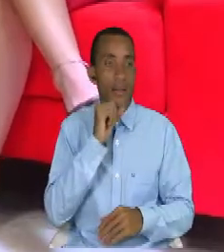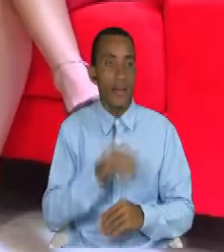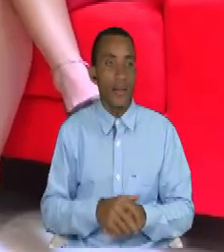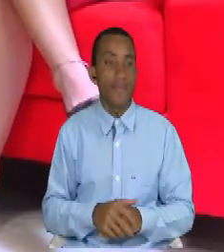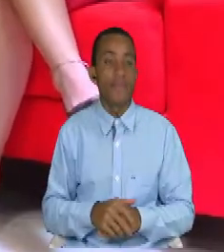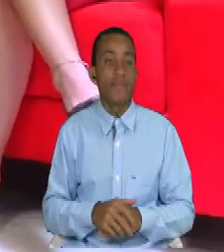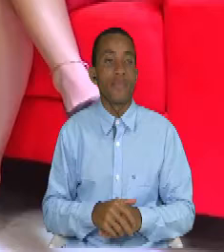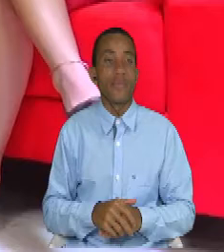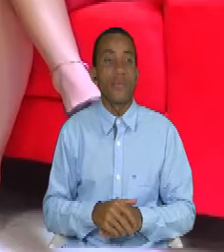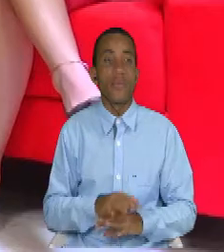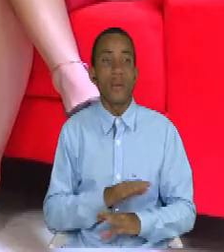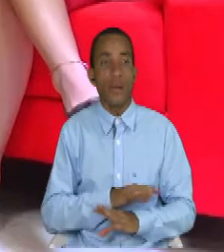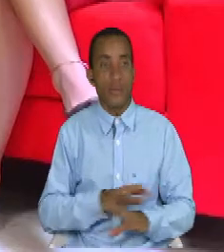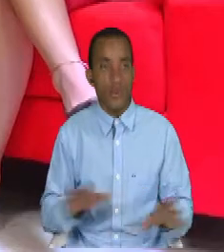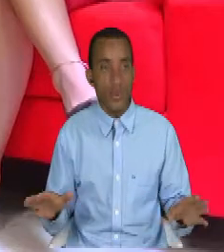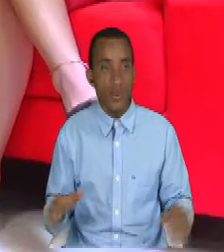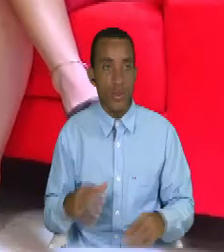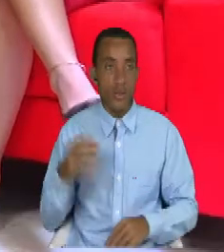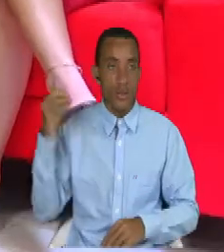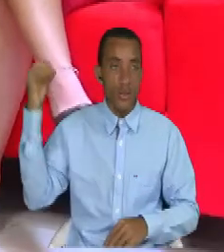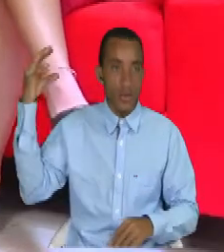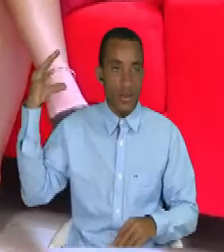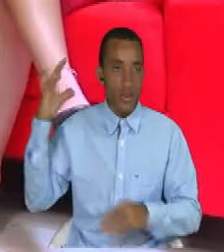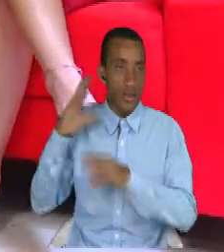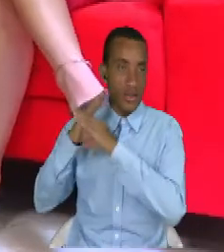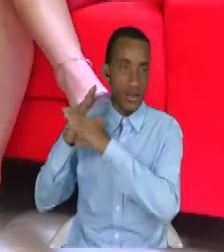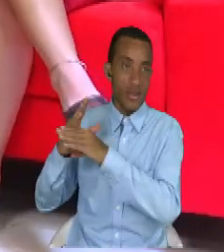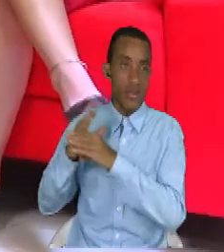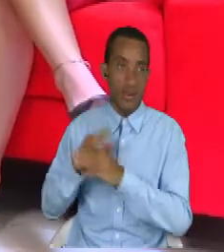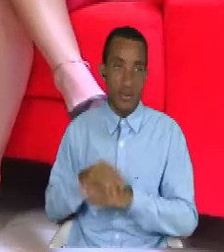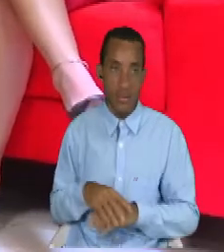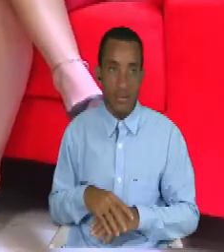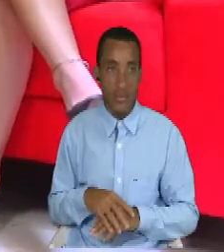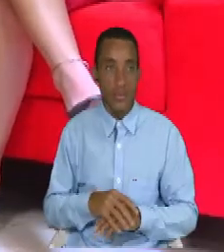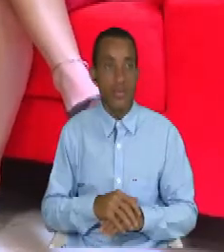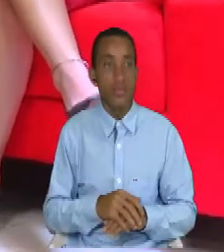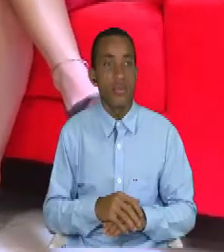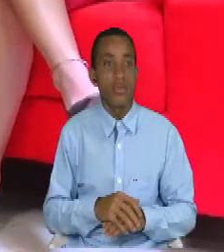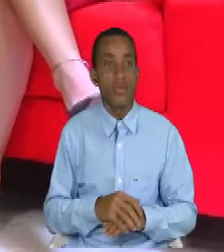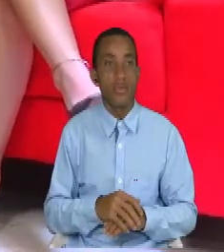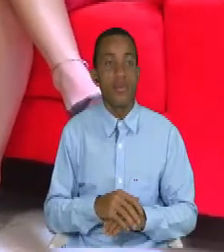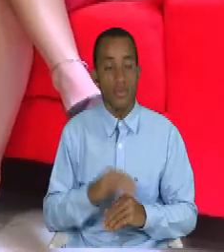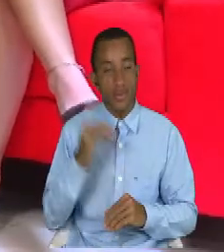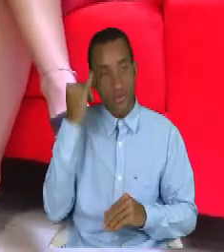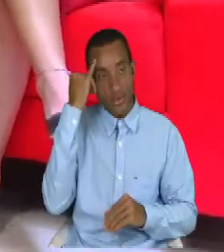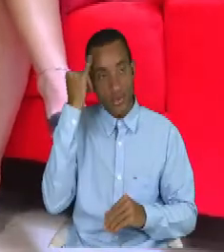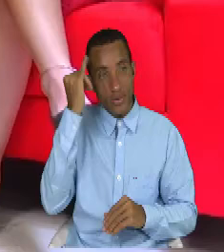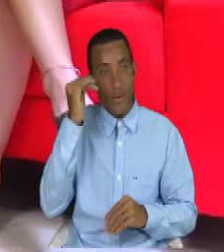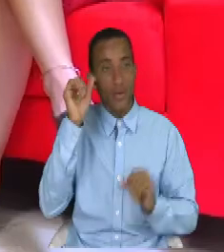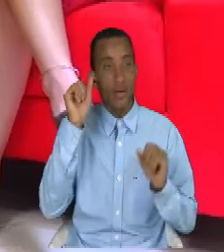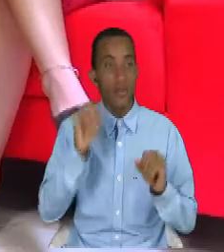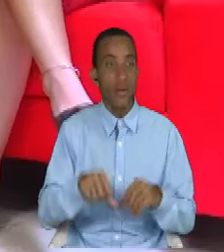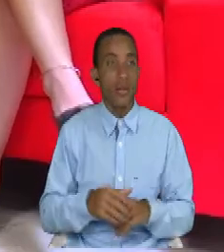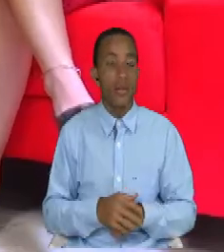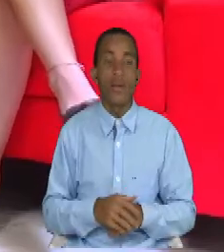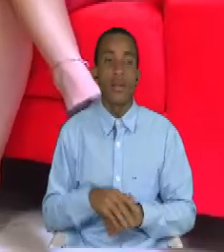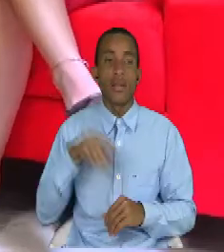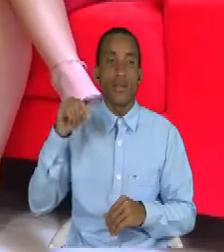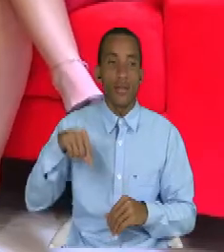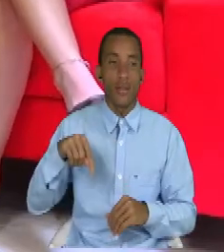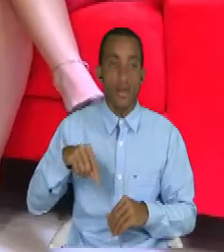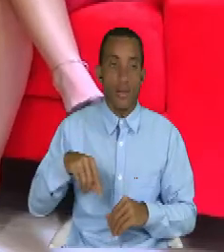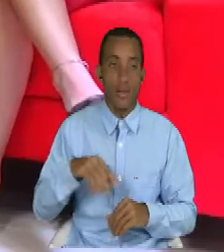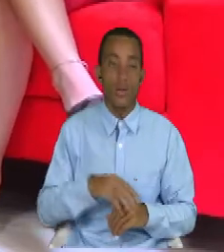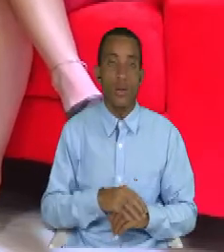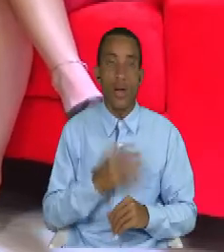temperatura el bloqueador yo nunca había escuchado que había bloqueado por el pelo pero es muy novedoso y no solamente por el clima de acá sino que cuando